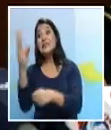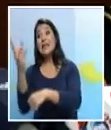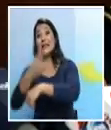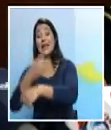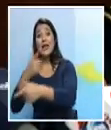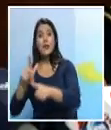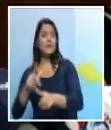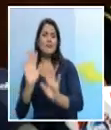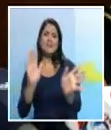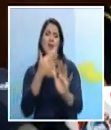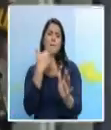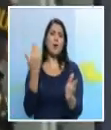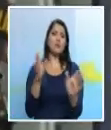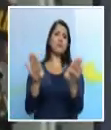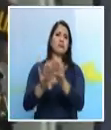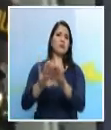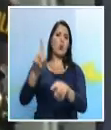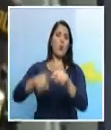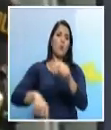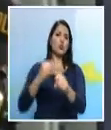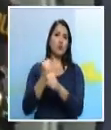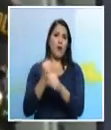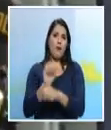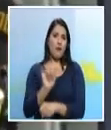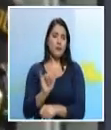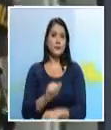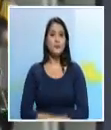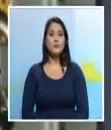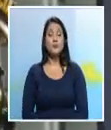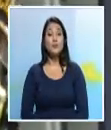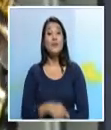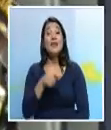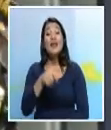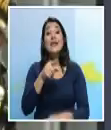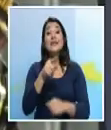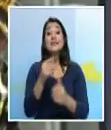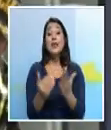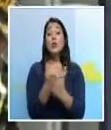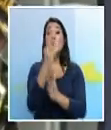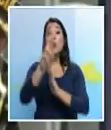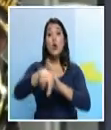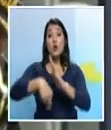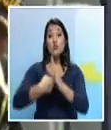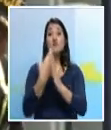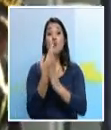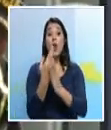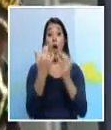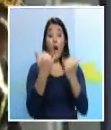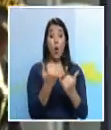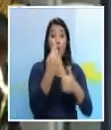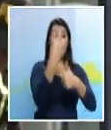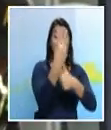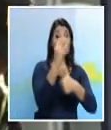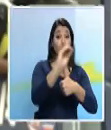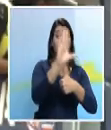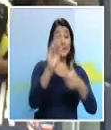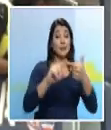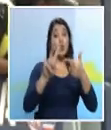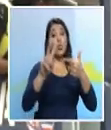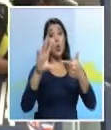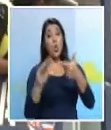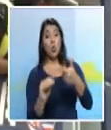se puede trabajar de esa manera. Este rol en disputa es el reemplazo del rol de 2 días laborados de día, 2 días de noche y 2